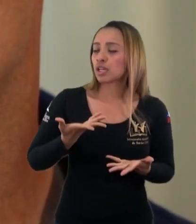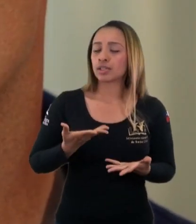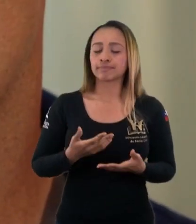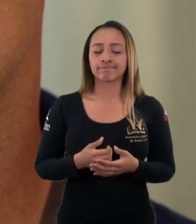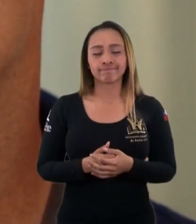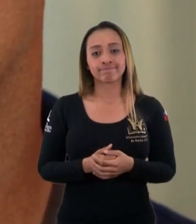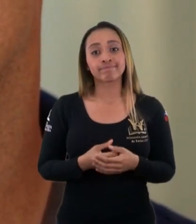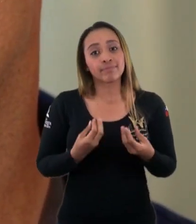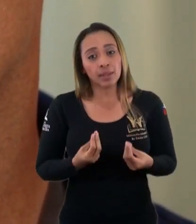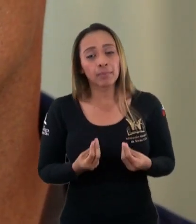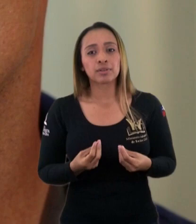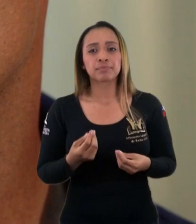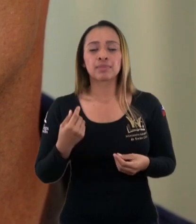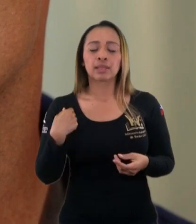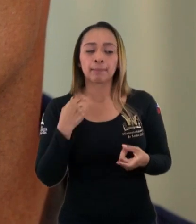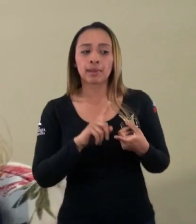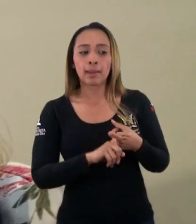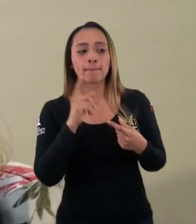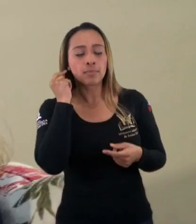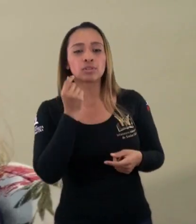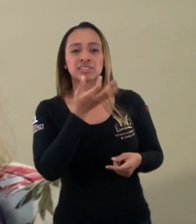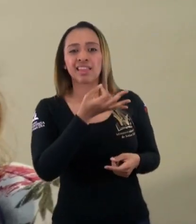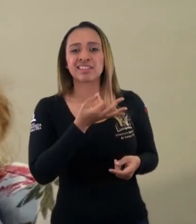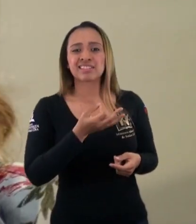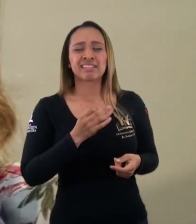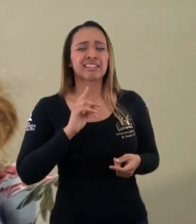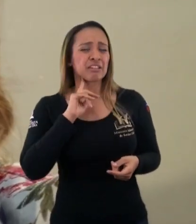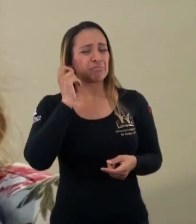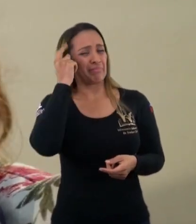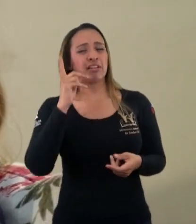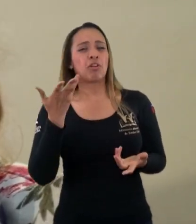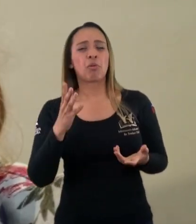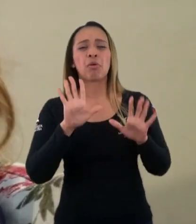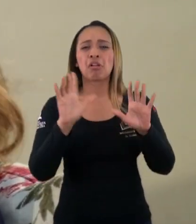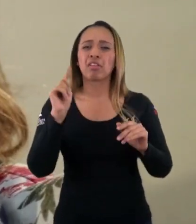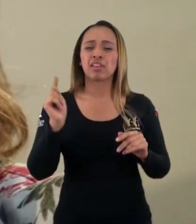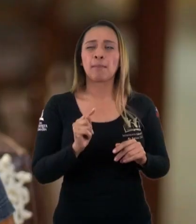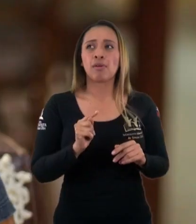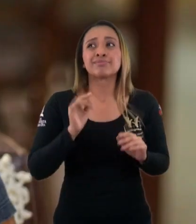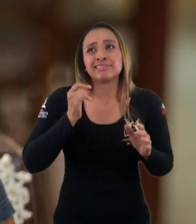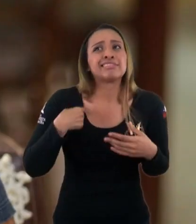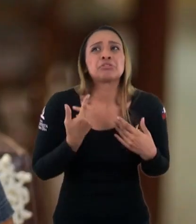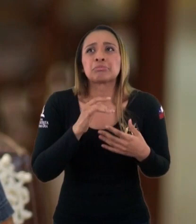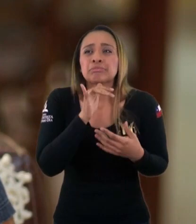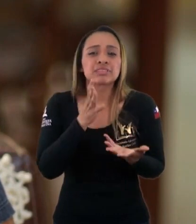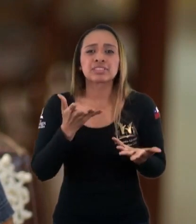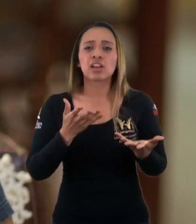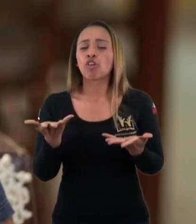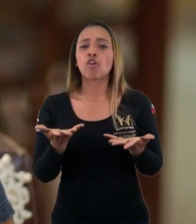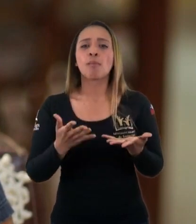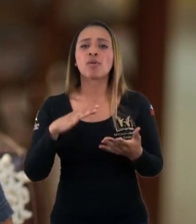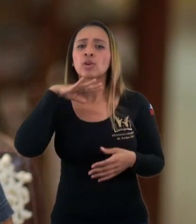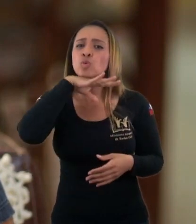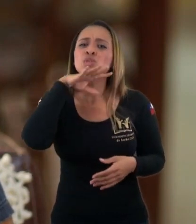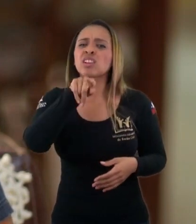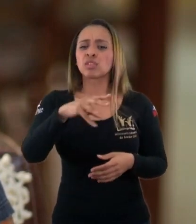Es que mi esposa ha cuestionado la aplicación de los diezmos. Pero yo ni siquiera sé explicarlo bien. Ni siquiera sé si el dinero